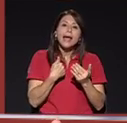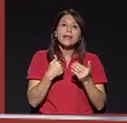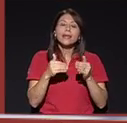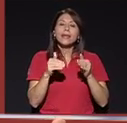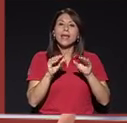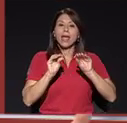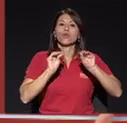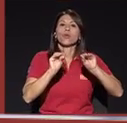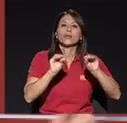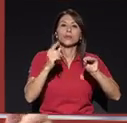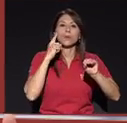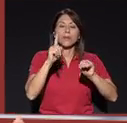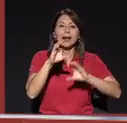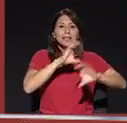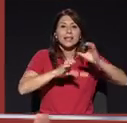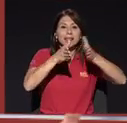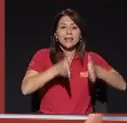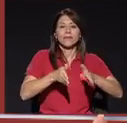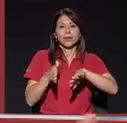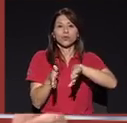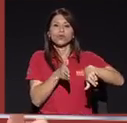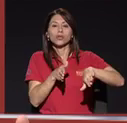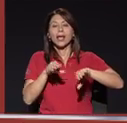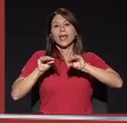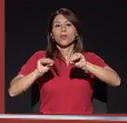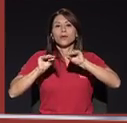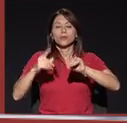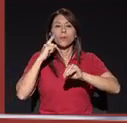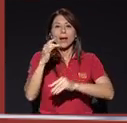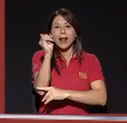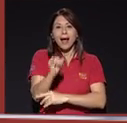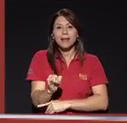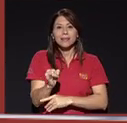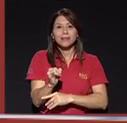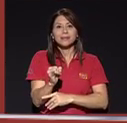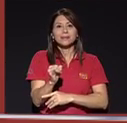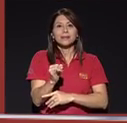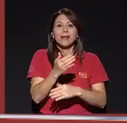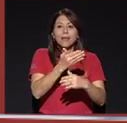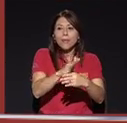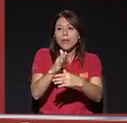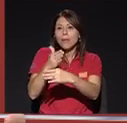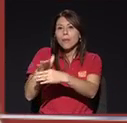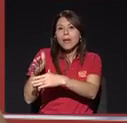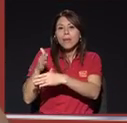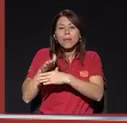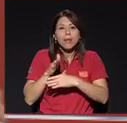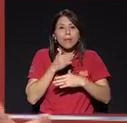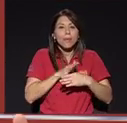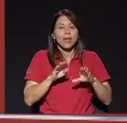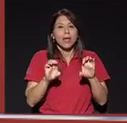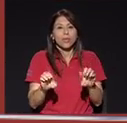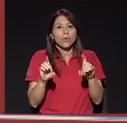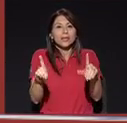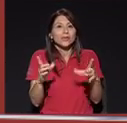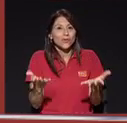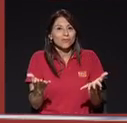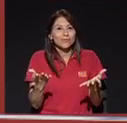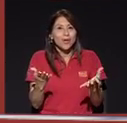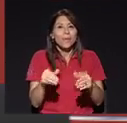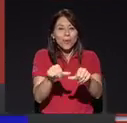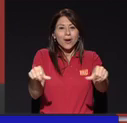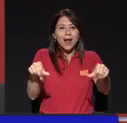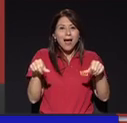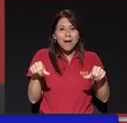educación para científicos, educación para artes, y hemos dividido la educación como por ramas,